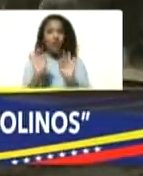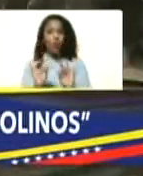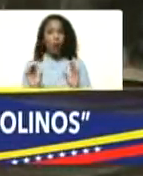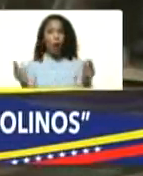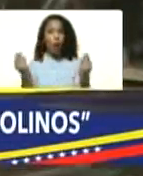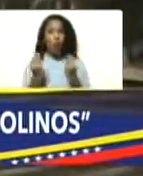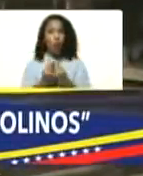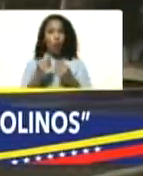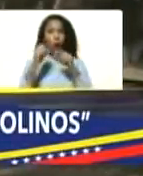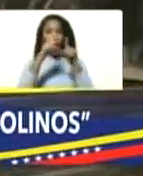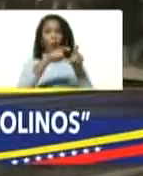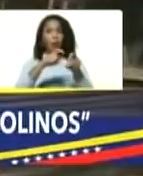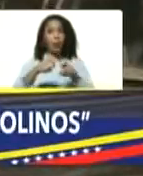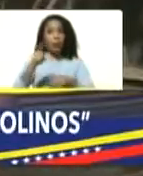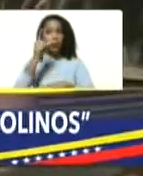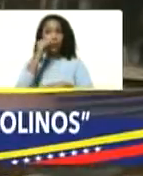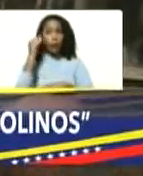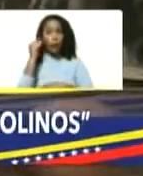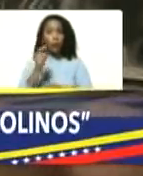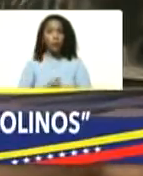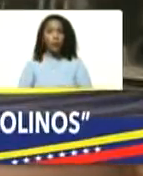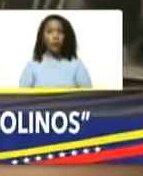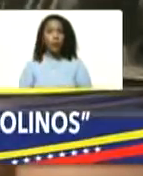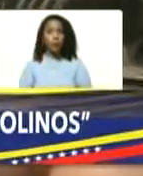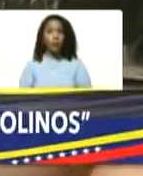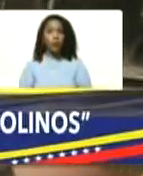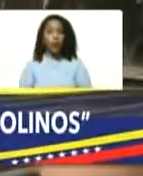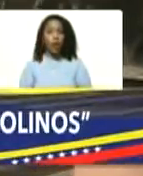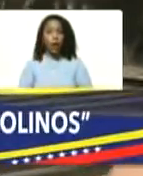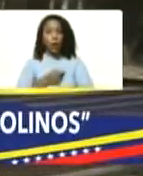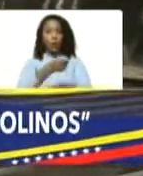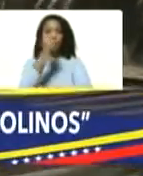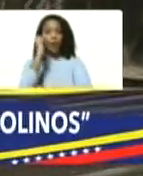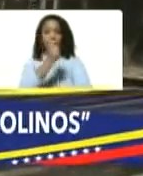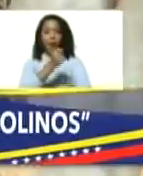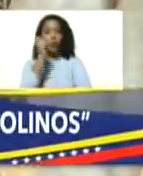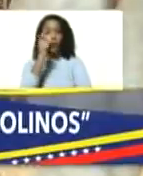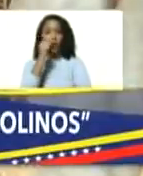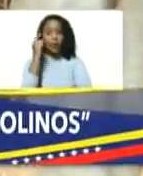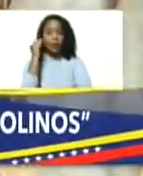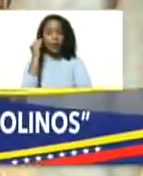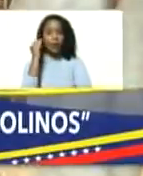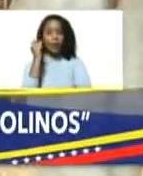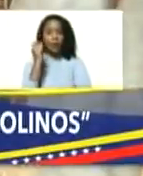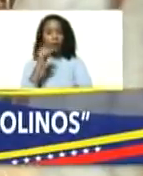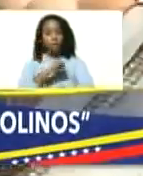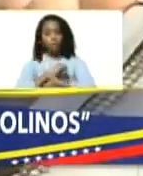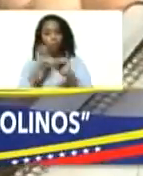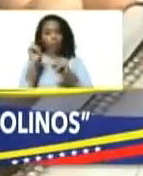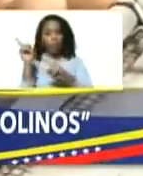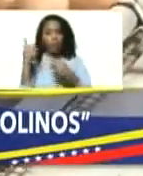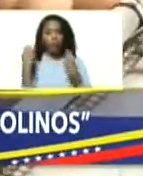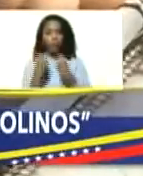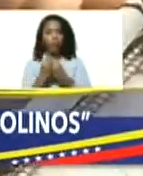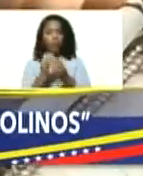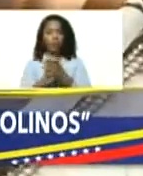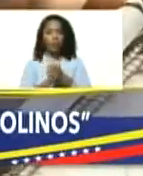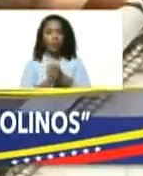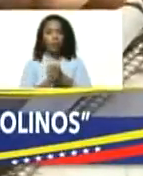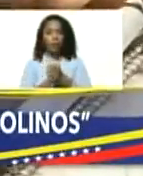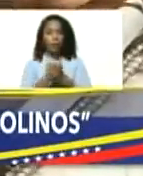los campesinos junto a las campesinas los pescadores las pescadoras y en definitiva compañeros presidente